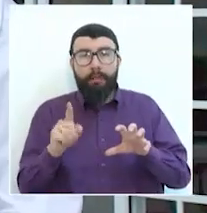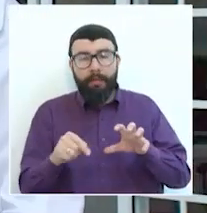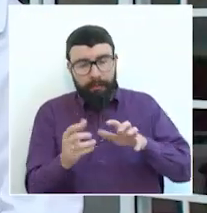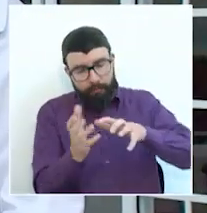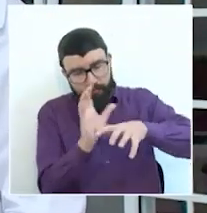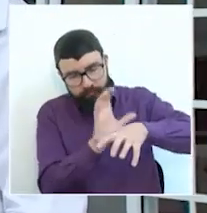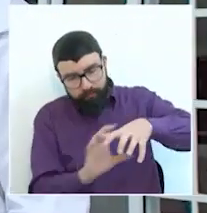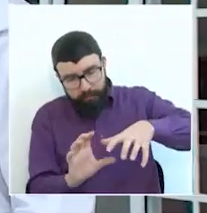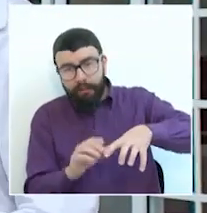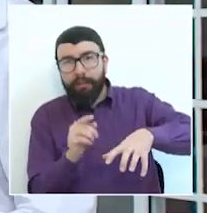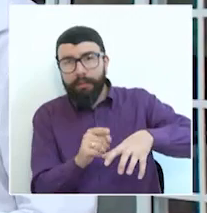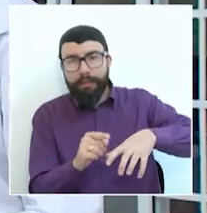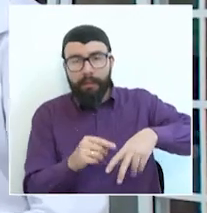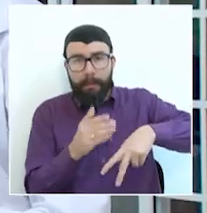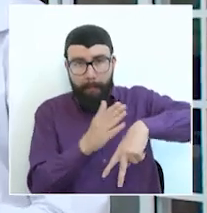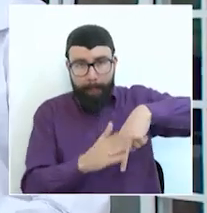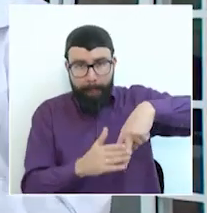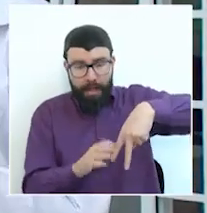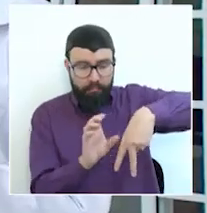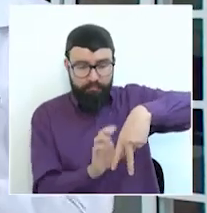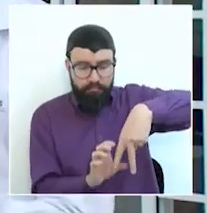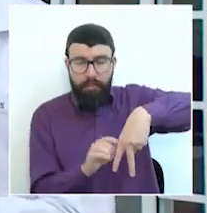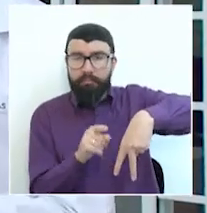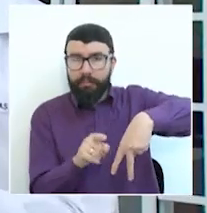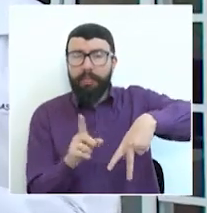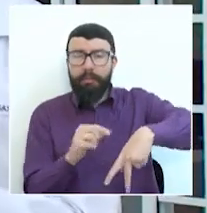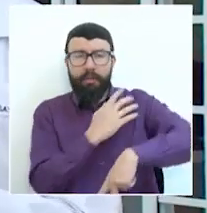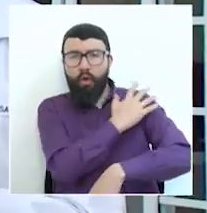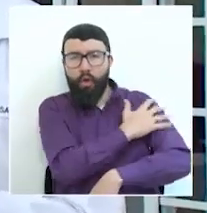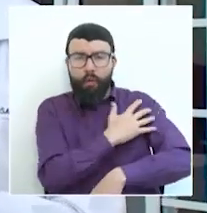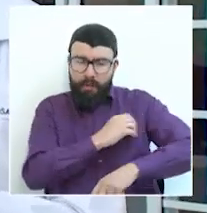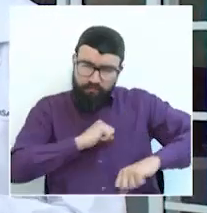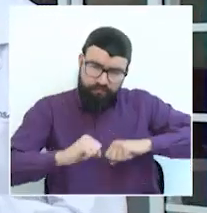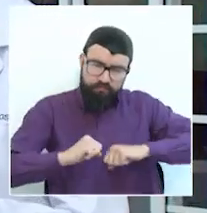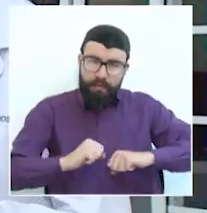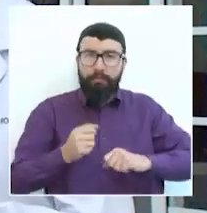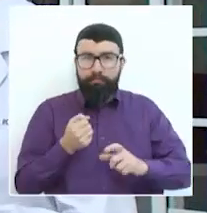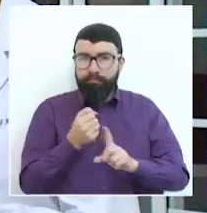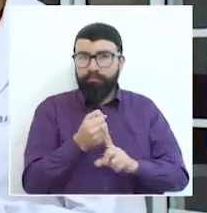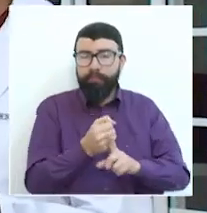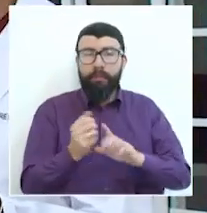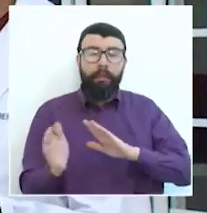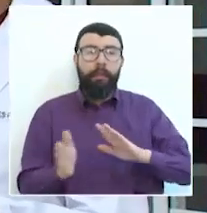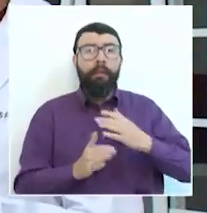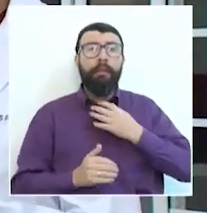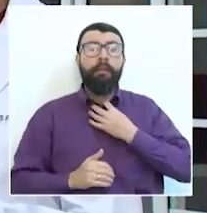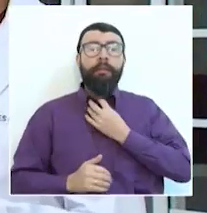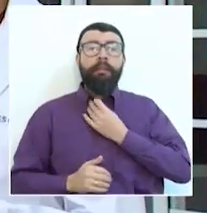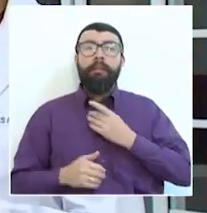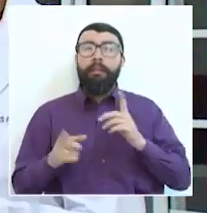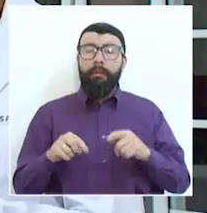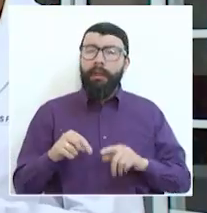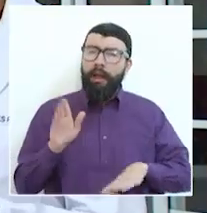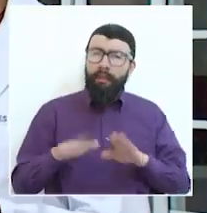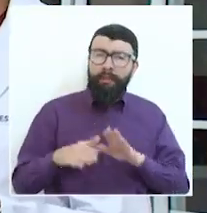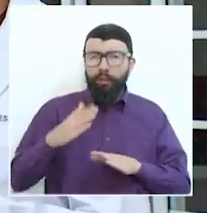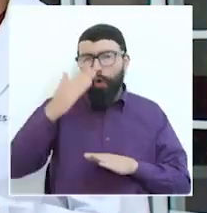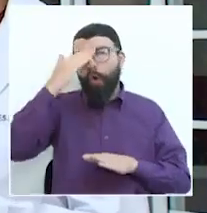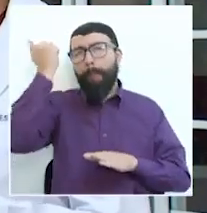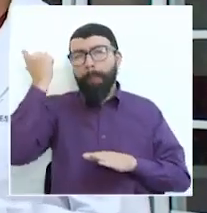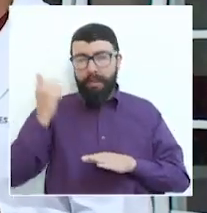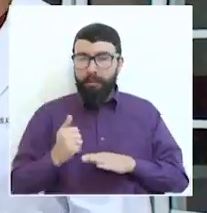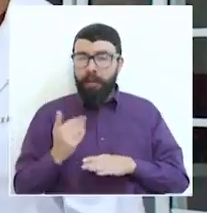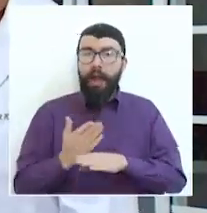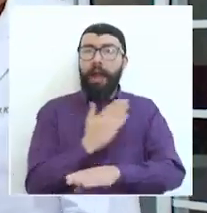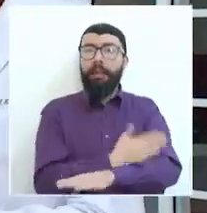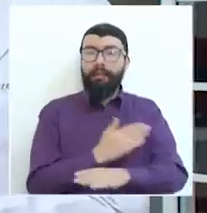también comenzar a trabajar la parte del hombro. Otra parte muy importante y que a veces se nos olvida, antes de comenzar a hacer un